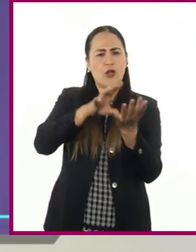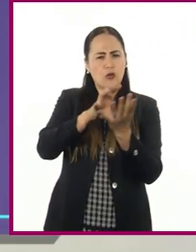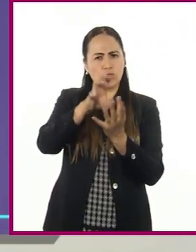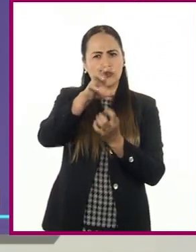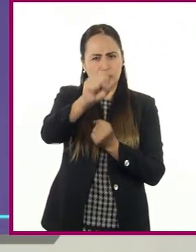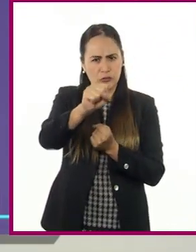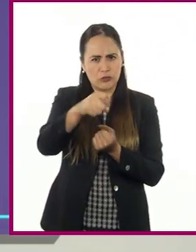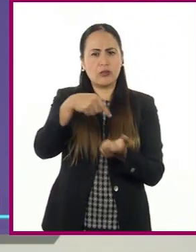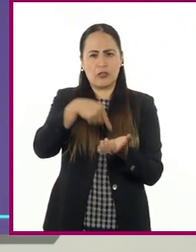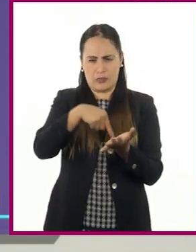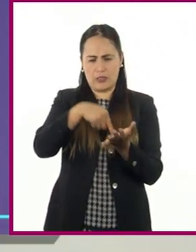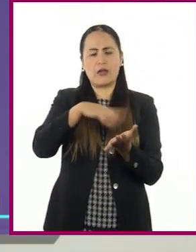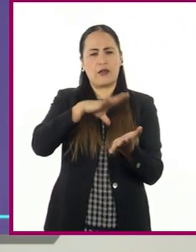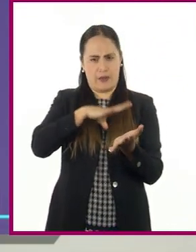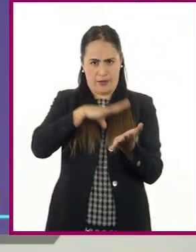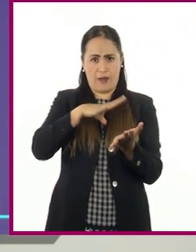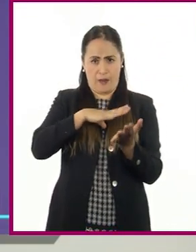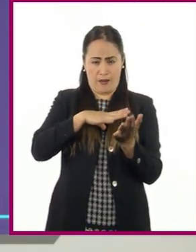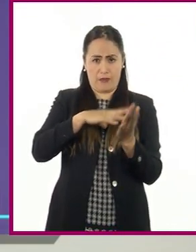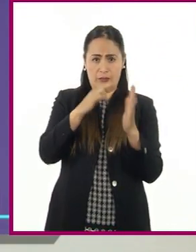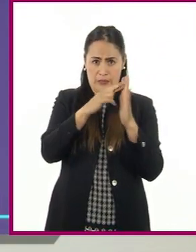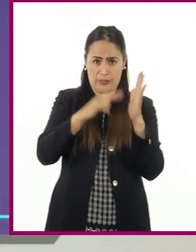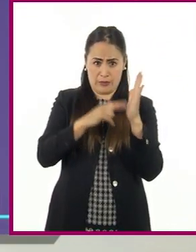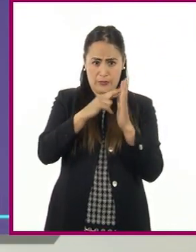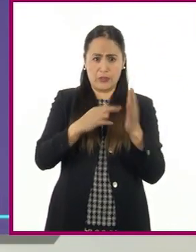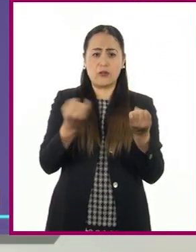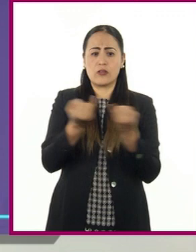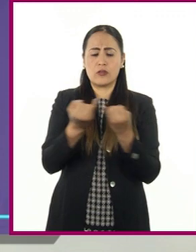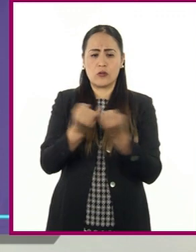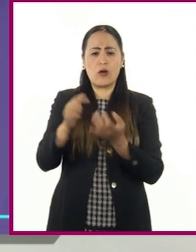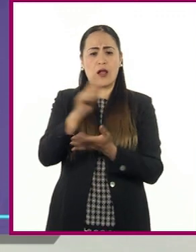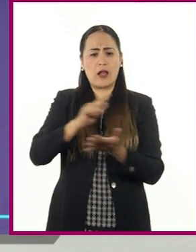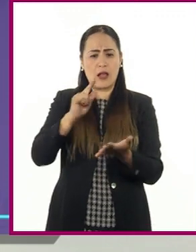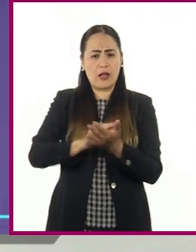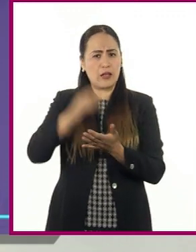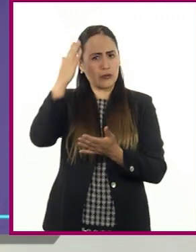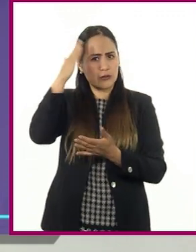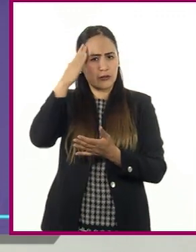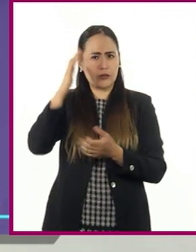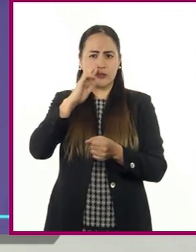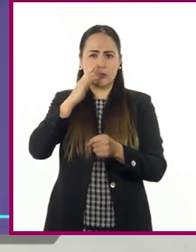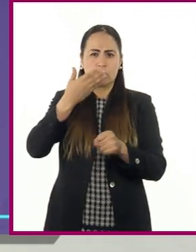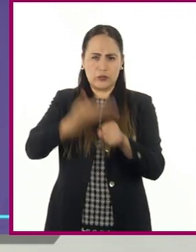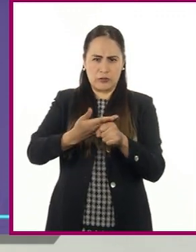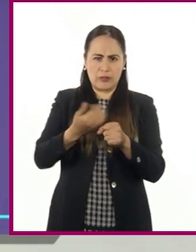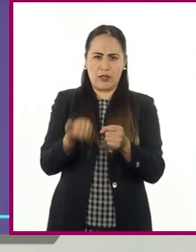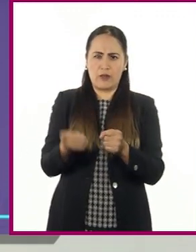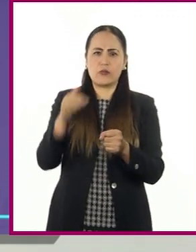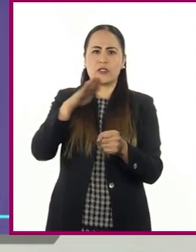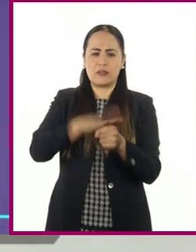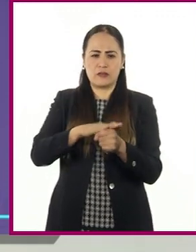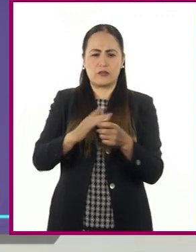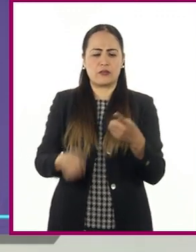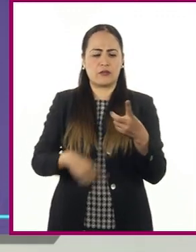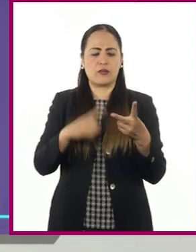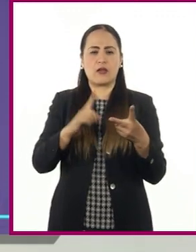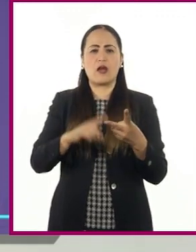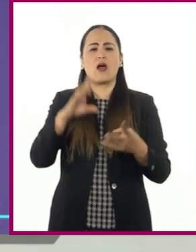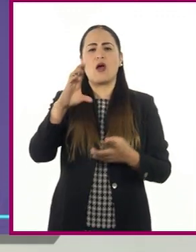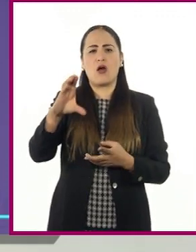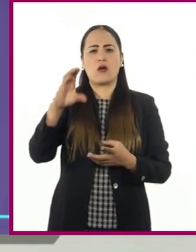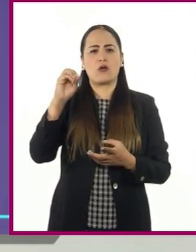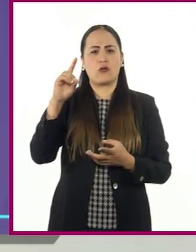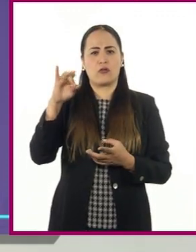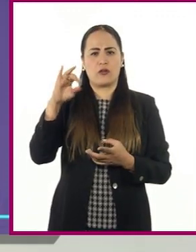Política de los Estados Unidos Mexicanos, la Ley General de Responsabilidades Administrativas, el Código de Ética de